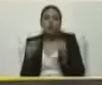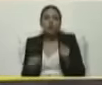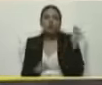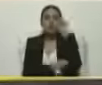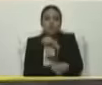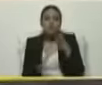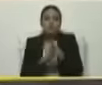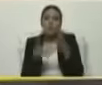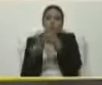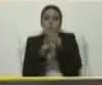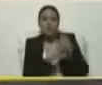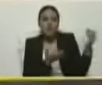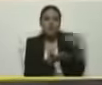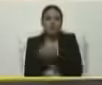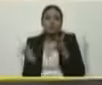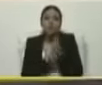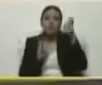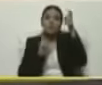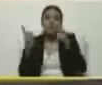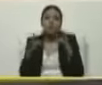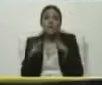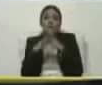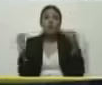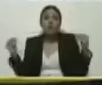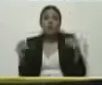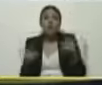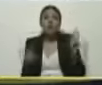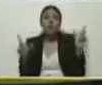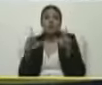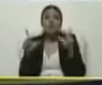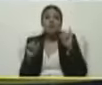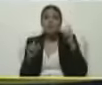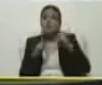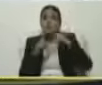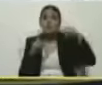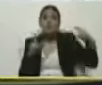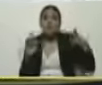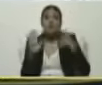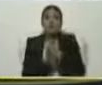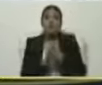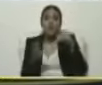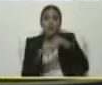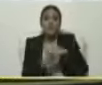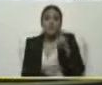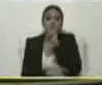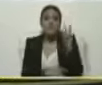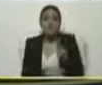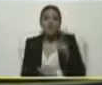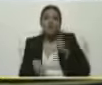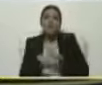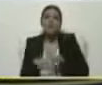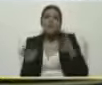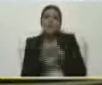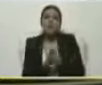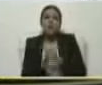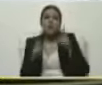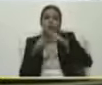la programación de televisión y radios del país. Era la época de los medios de comunicación tradicionales,